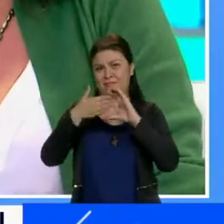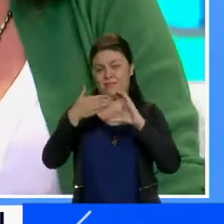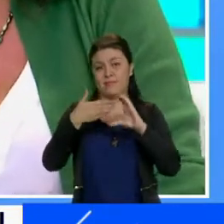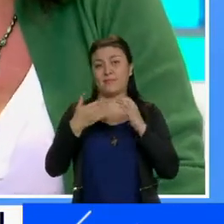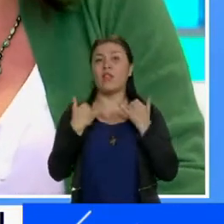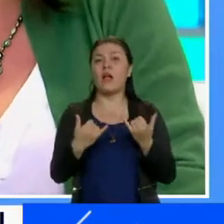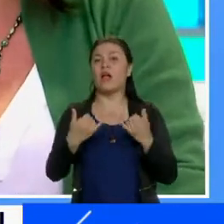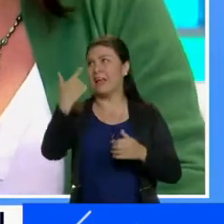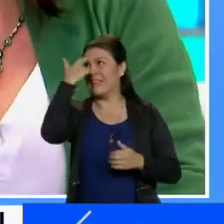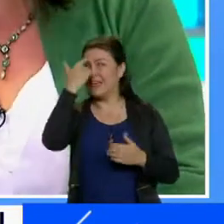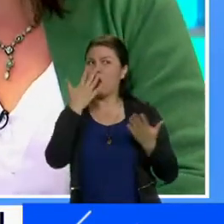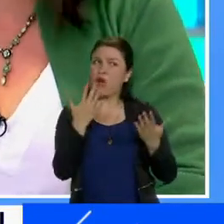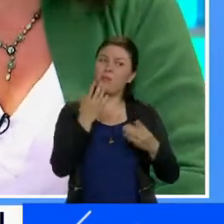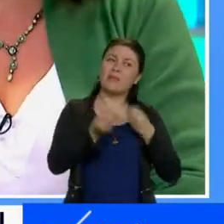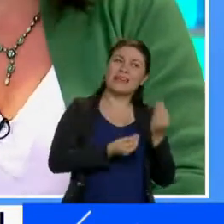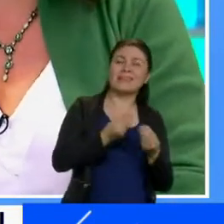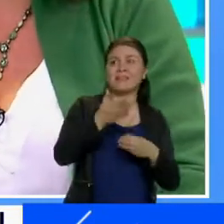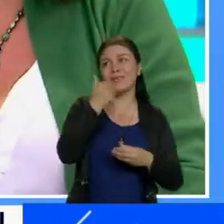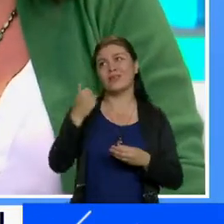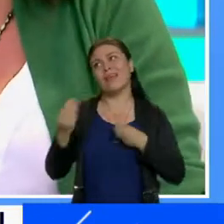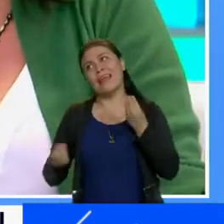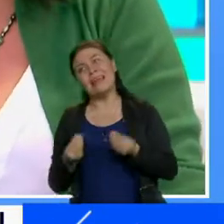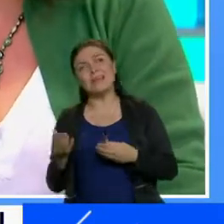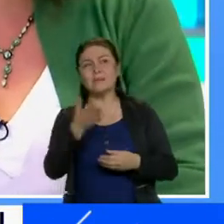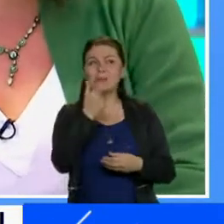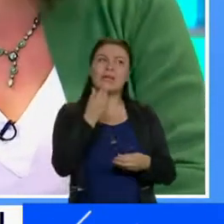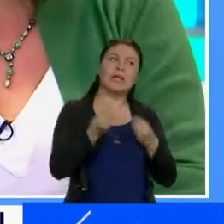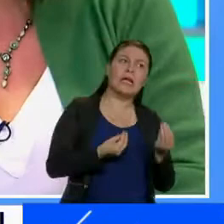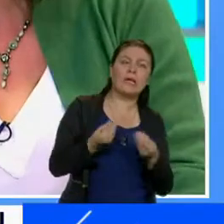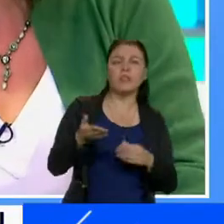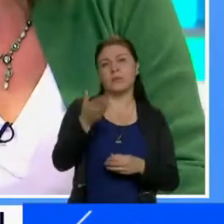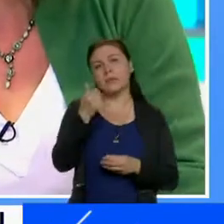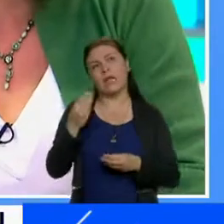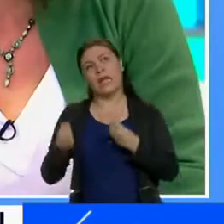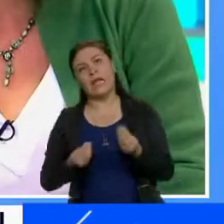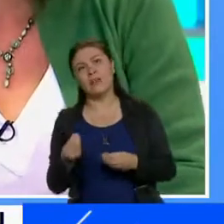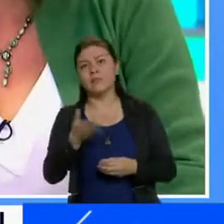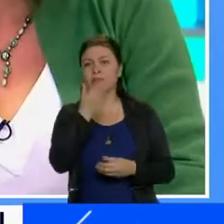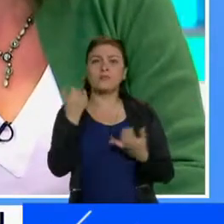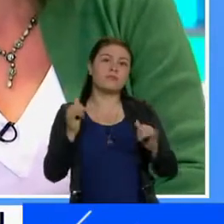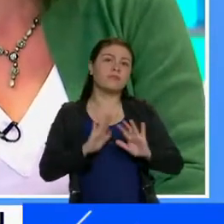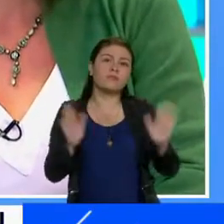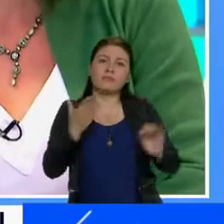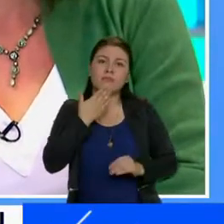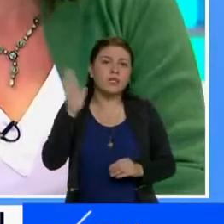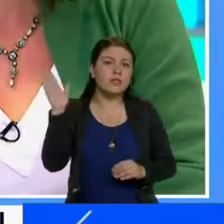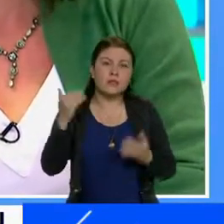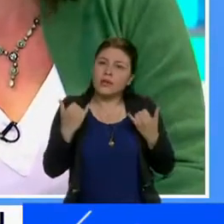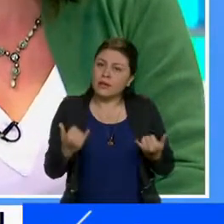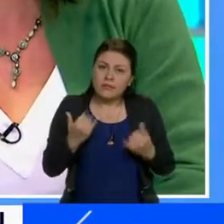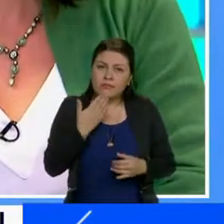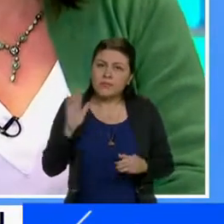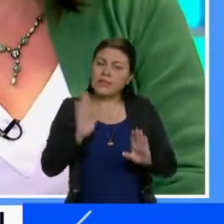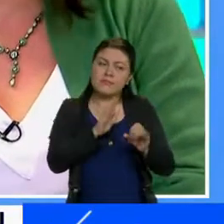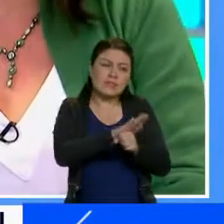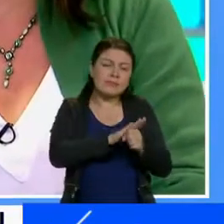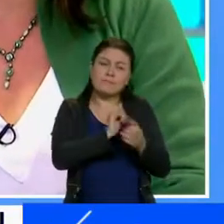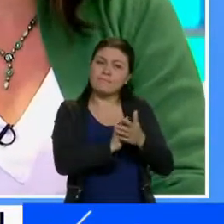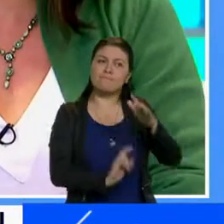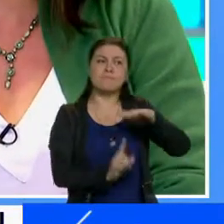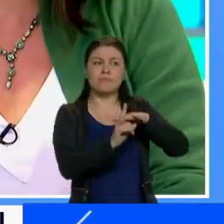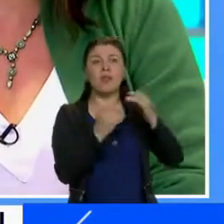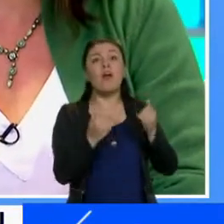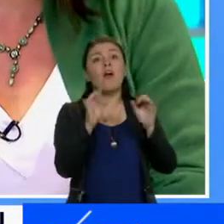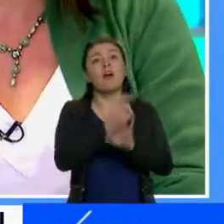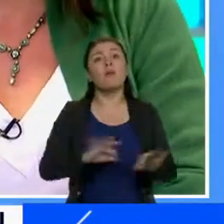si hubiéramos hecho, quizá este país se hubiera desarrollado muy distinto. La realidad es que estamos en este momento, en esta situación, y lo que importa, yo